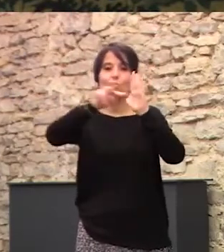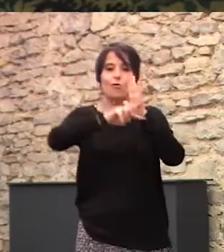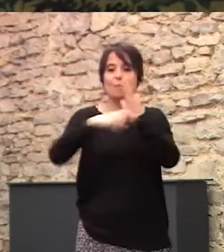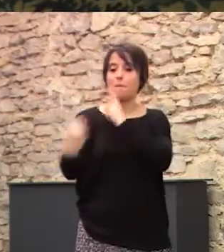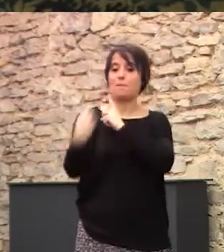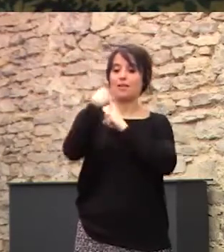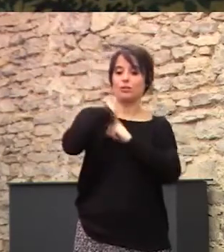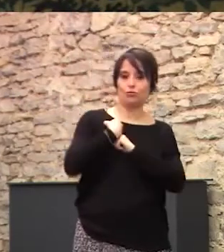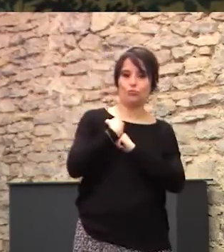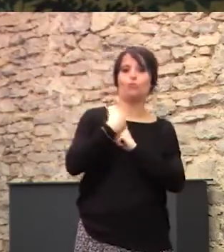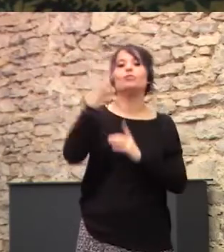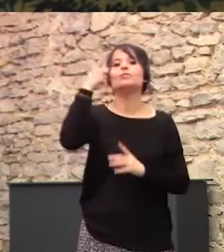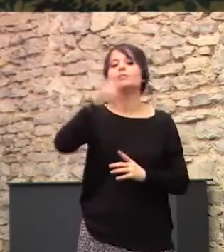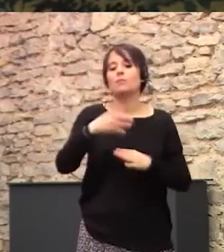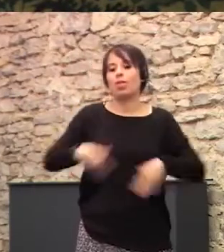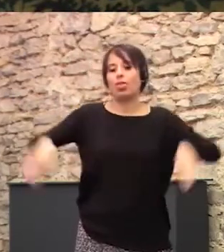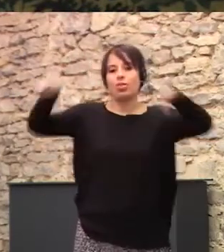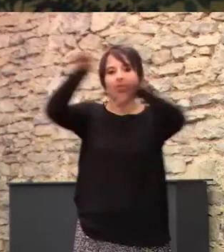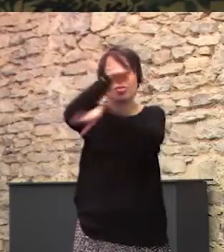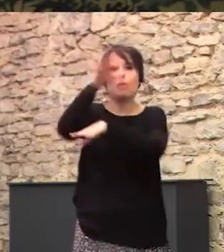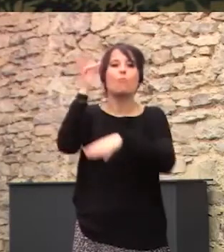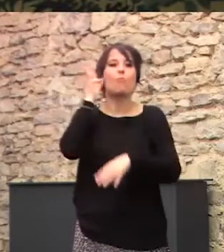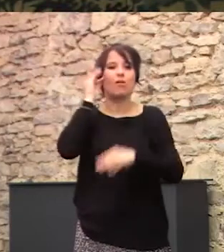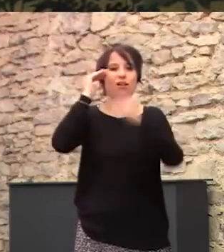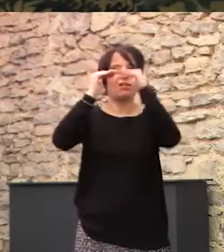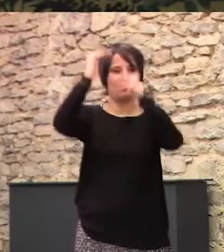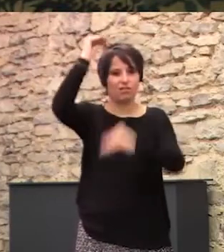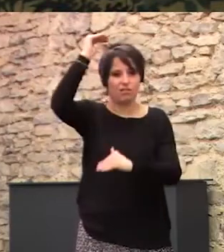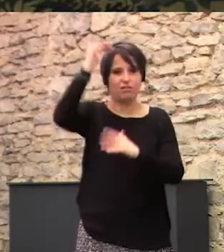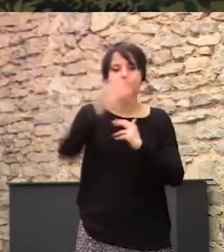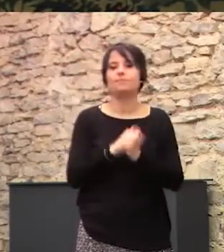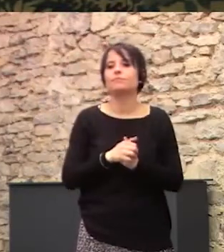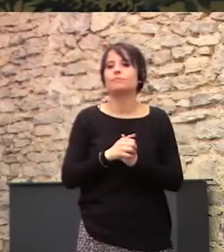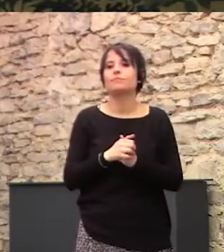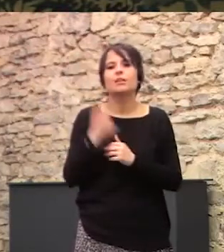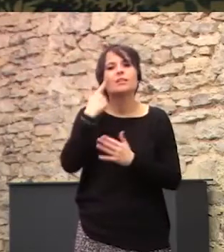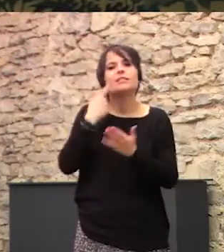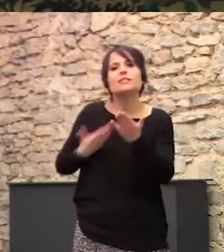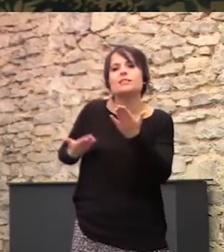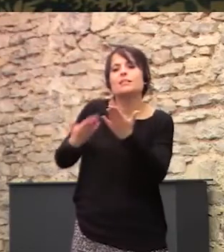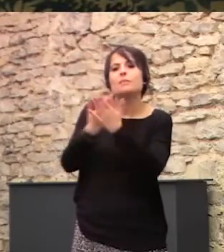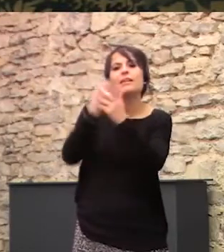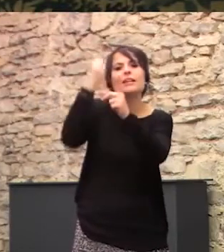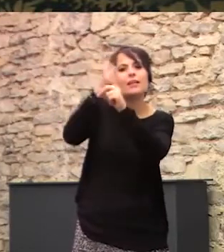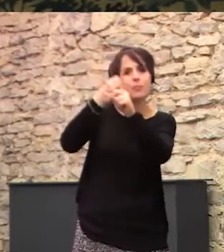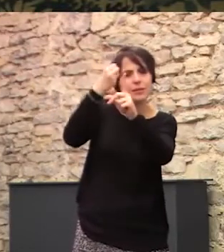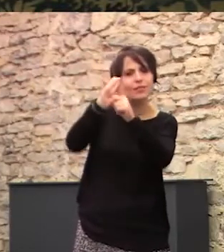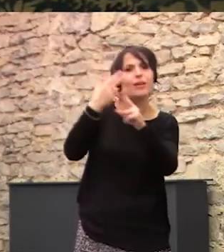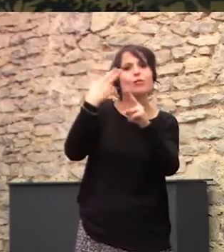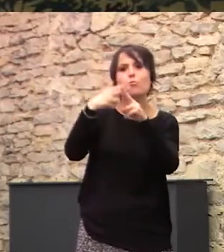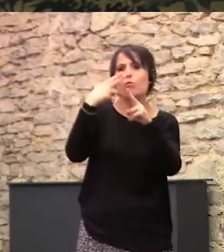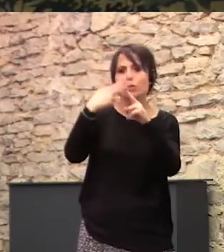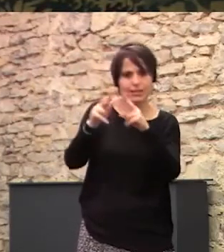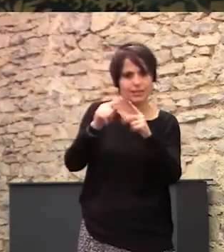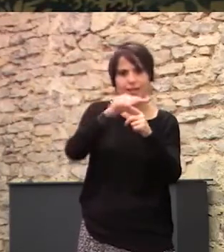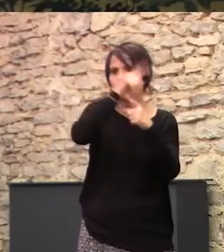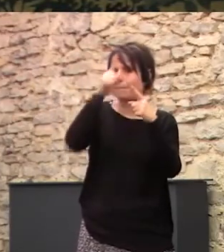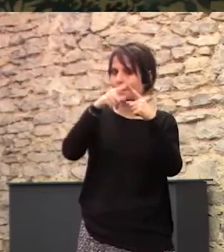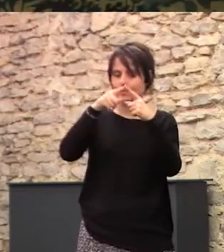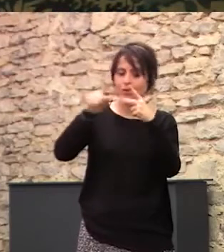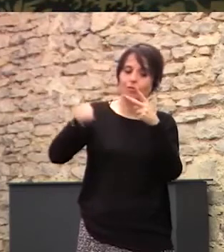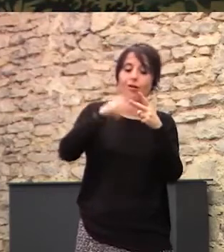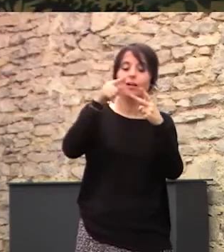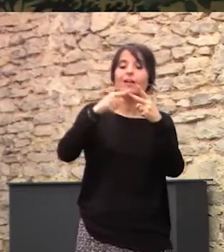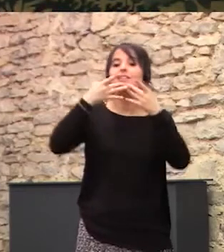opresión y desigualdad para las mujeres. Entonces, reivindicación política como primer nivel,